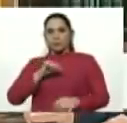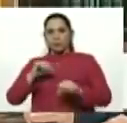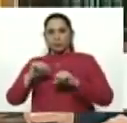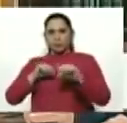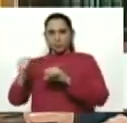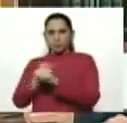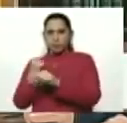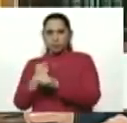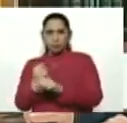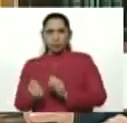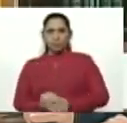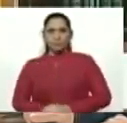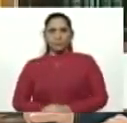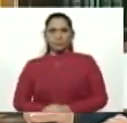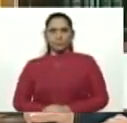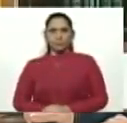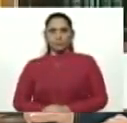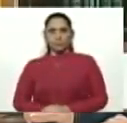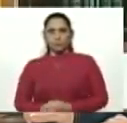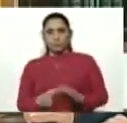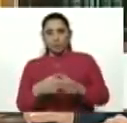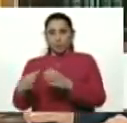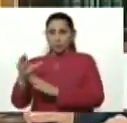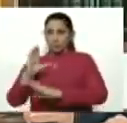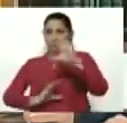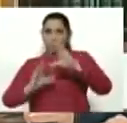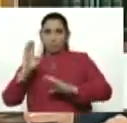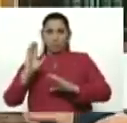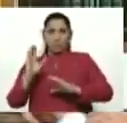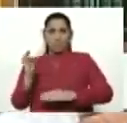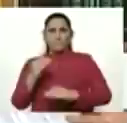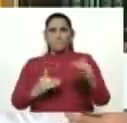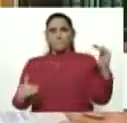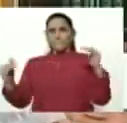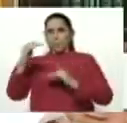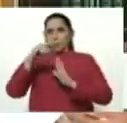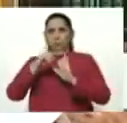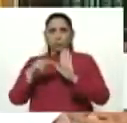obrero, del equipo científico del más alto nivel